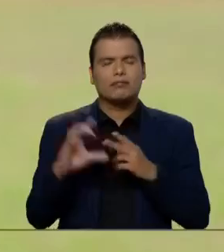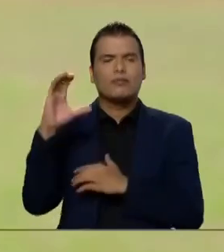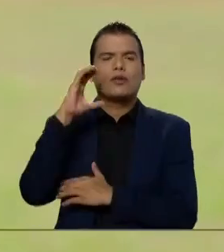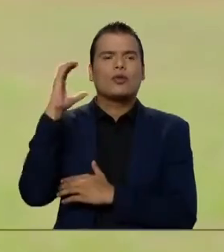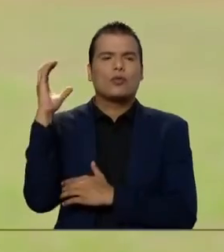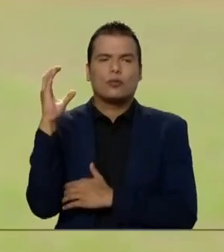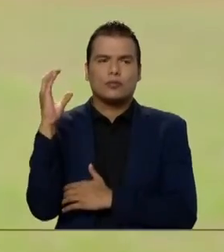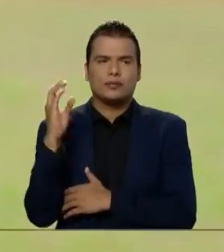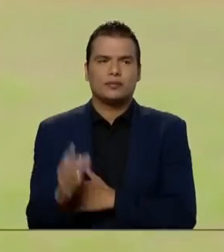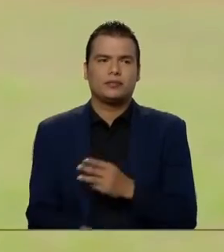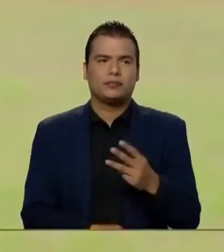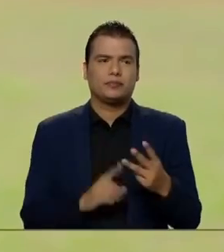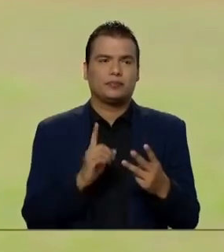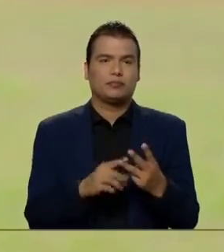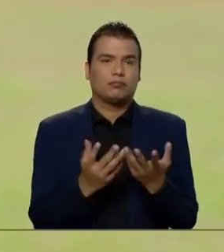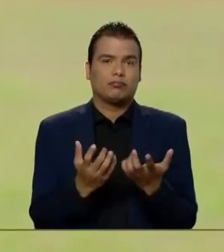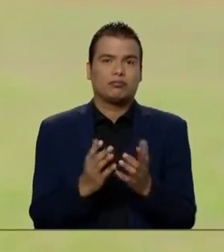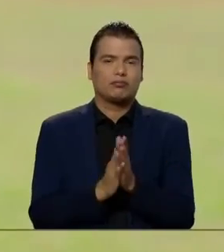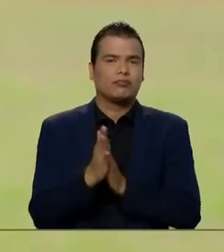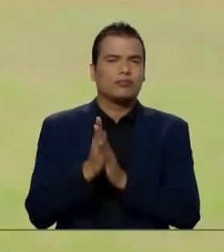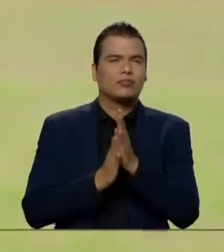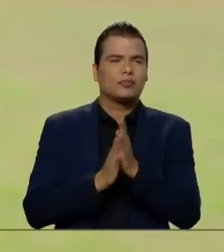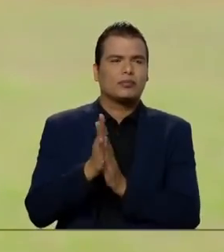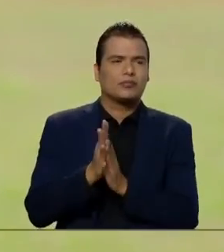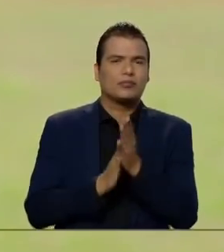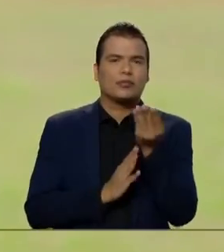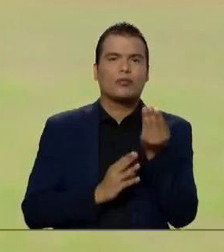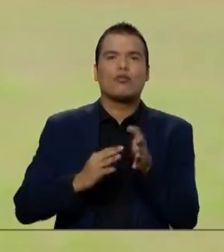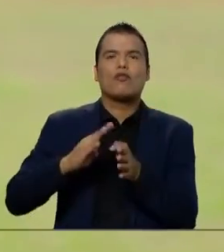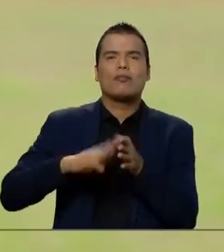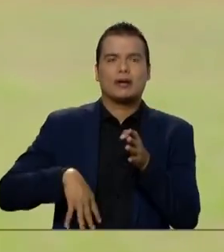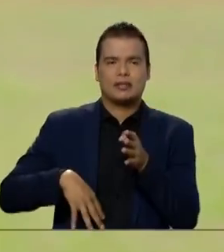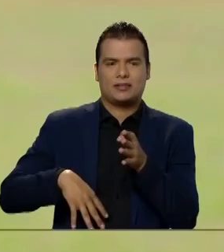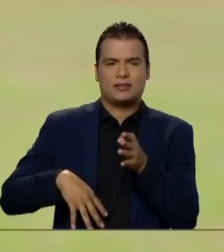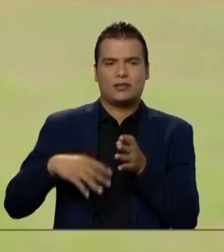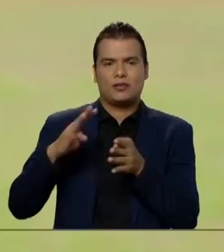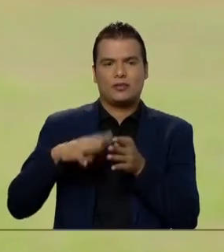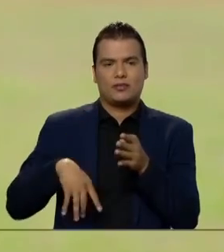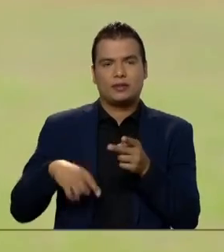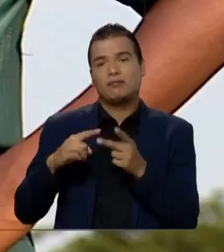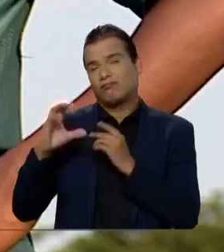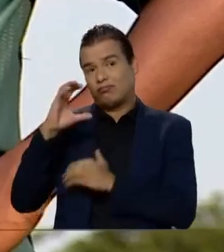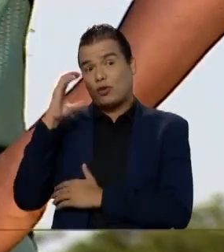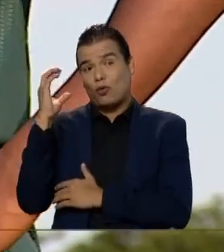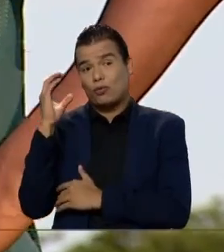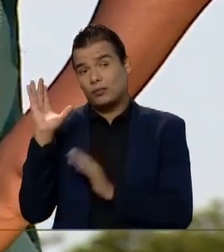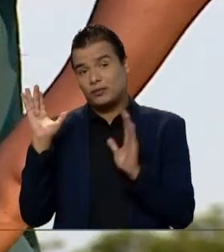Colombia. A mí me gustaría jugar en el Barcelona y en la Selección.